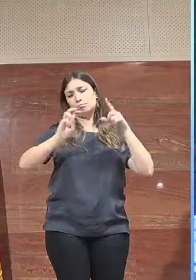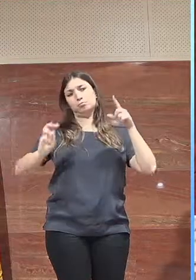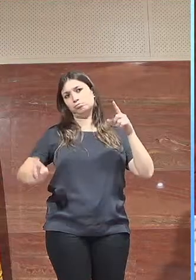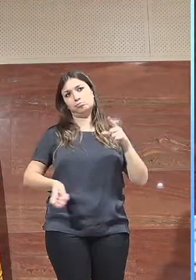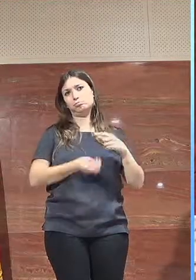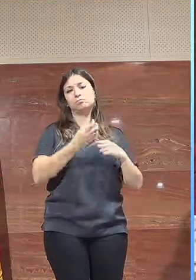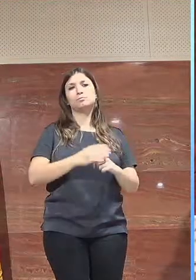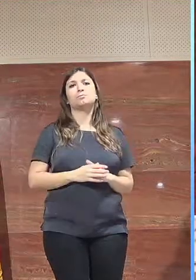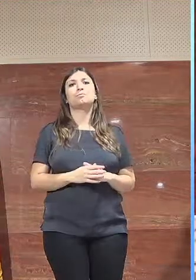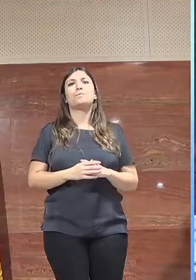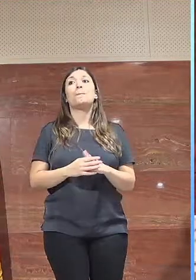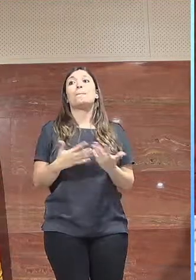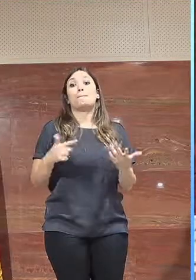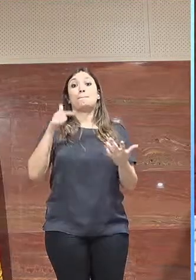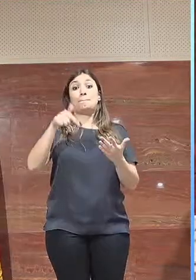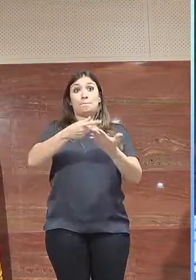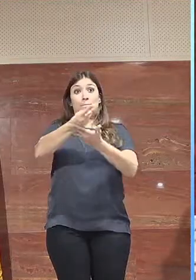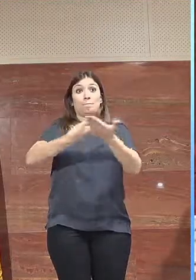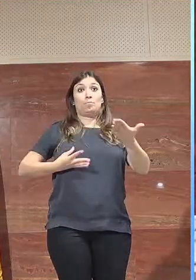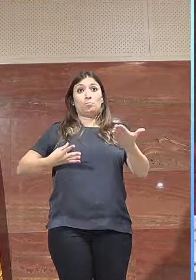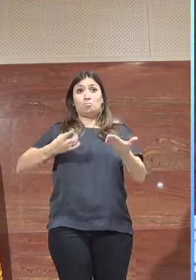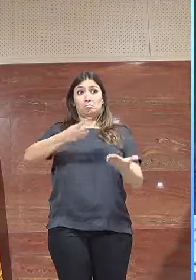¿no? Todo eso lo podéis